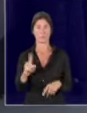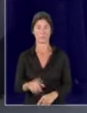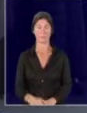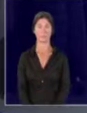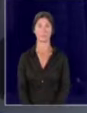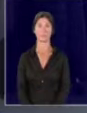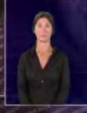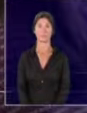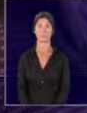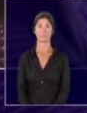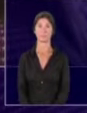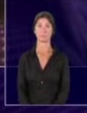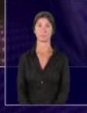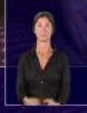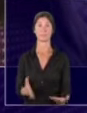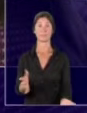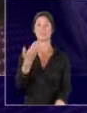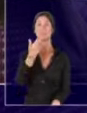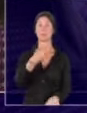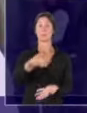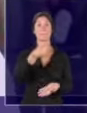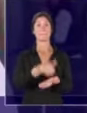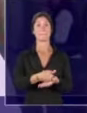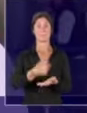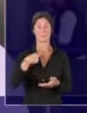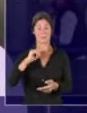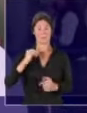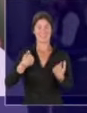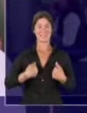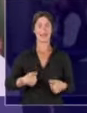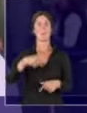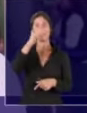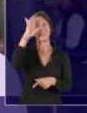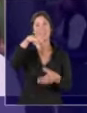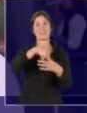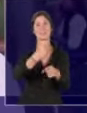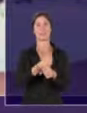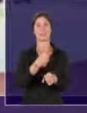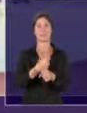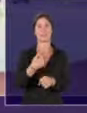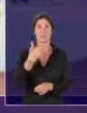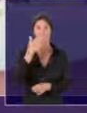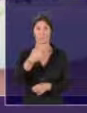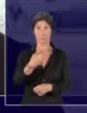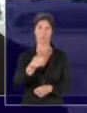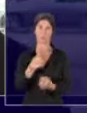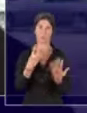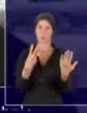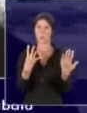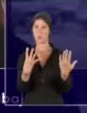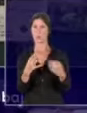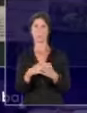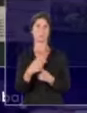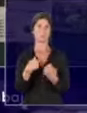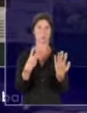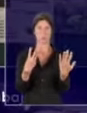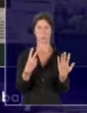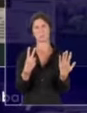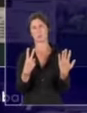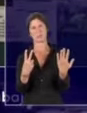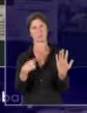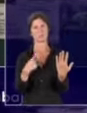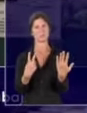Si nos piden calificar nuestra salud mental en el trabajo... Yo tengo suerte, en el trabajo te pondría un 8 o un 9. Un 8. Un 7, yo creo. Sin embargo,